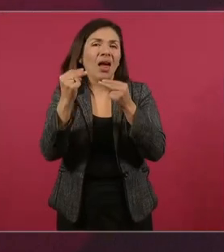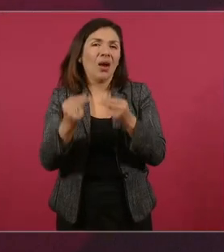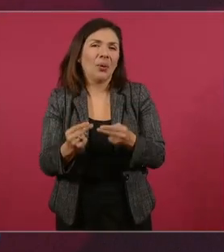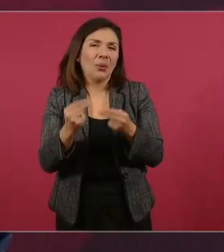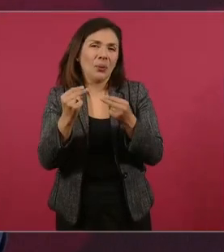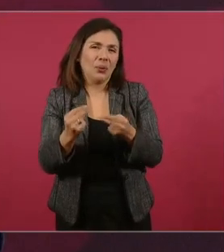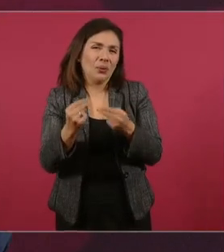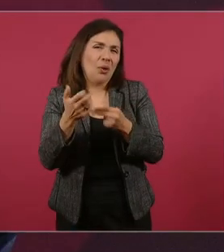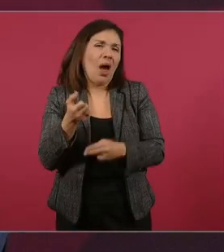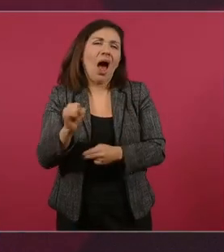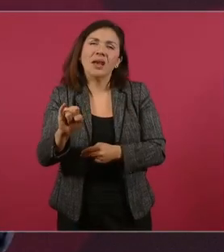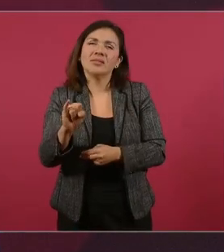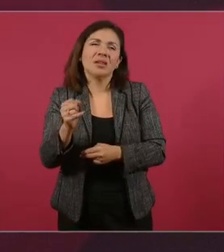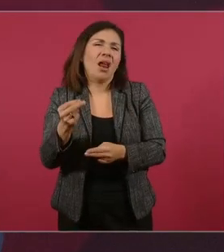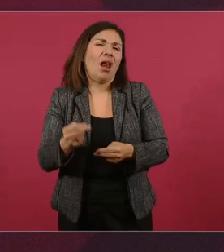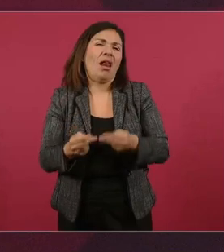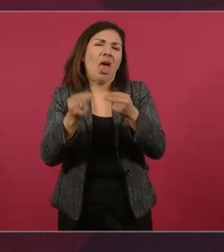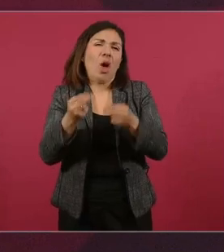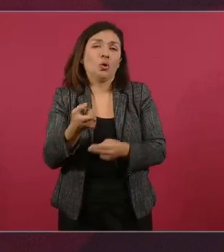En la medicina,